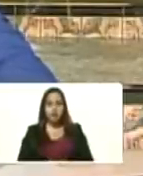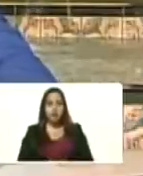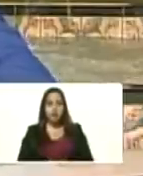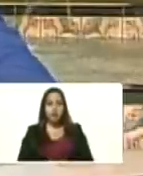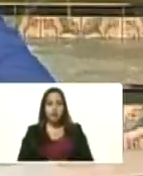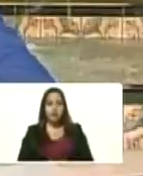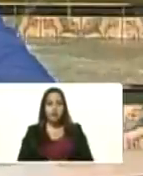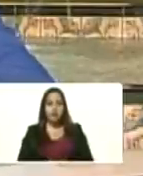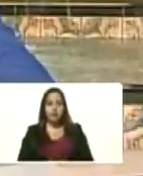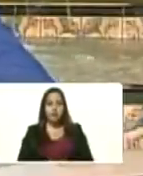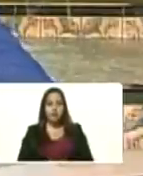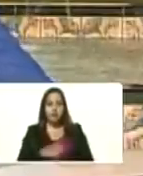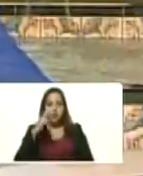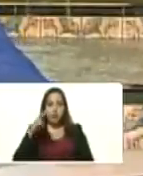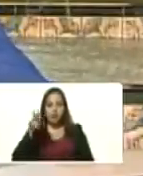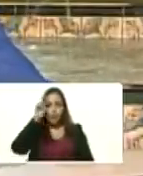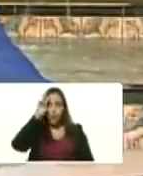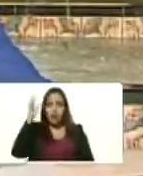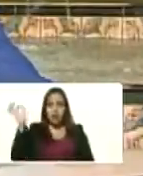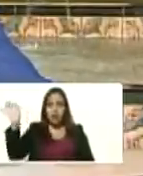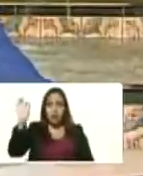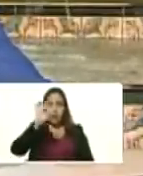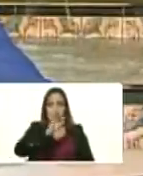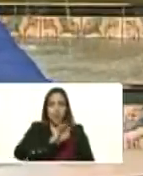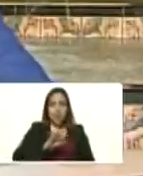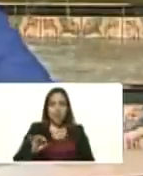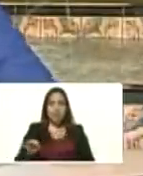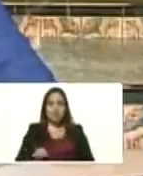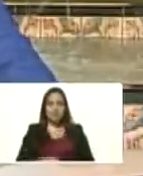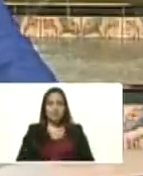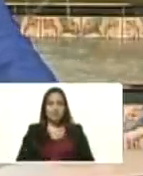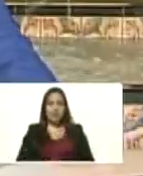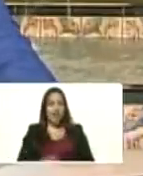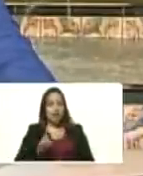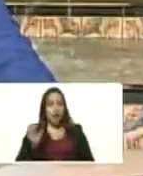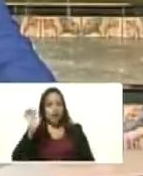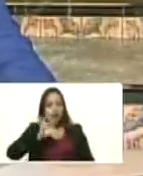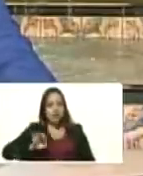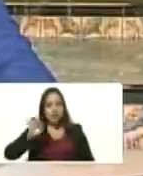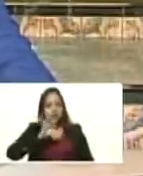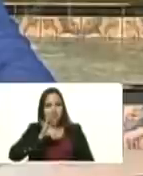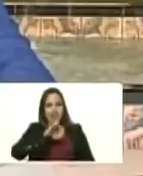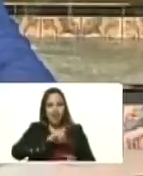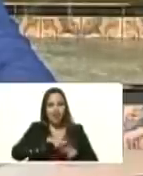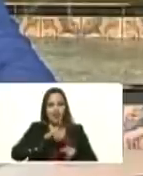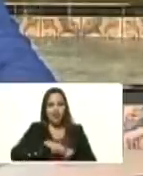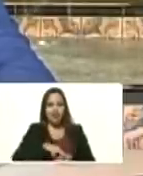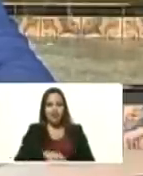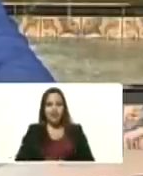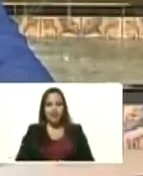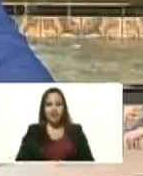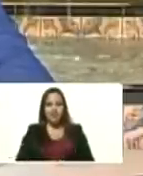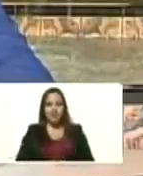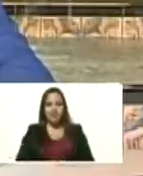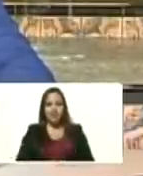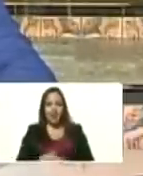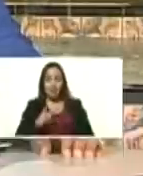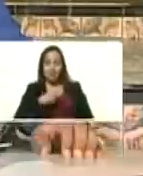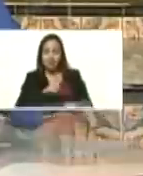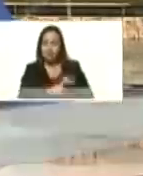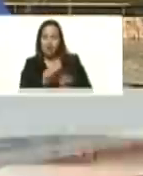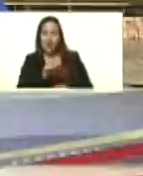y de paso una cucaracha voladora a un cigarro si ya no le gusta la cucaracha